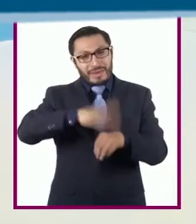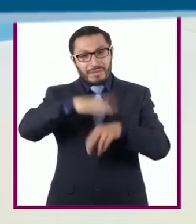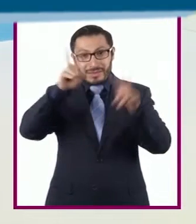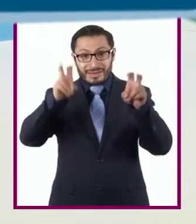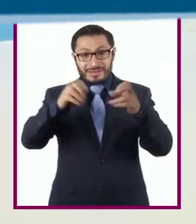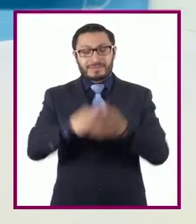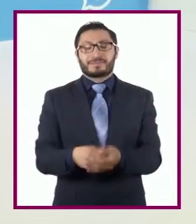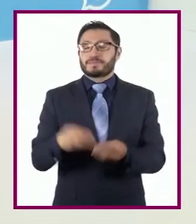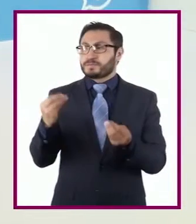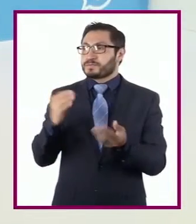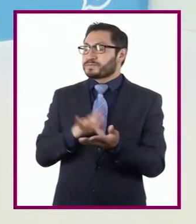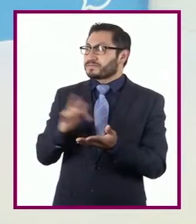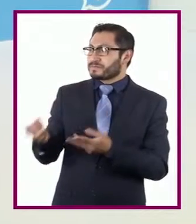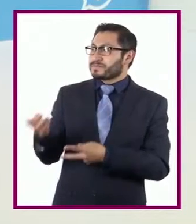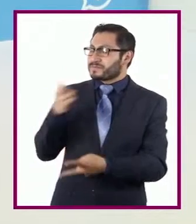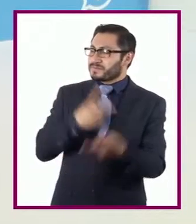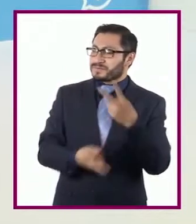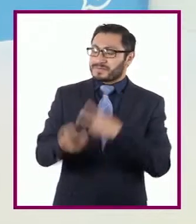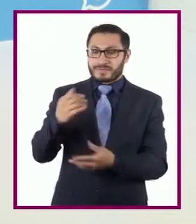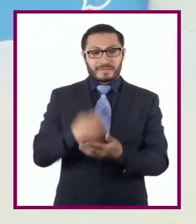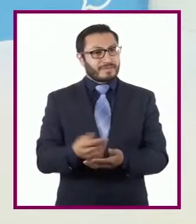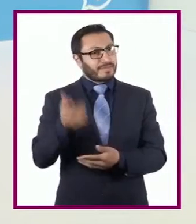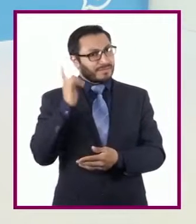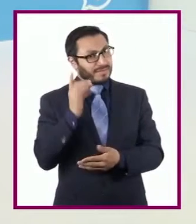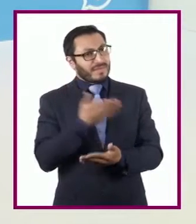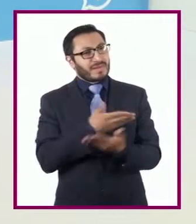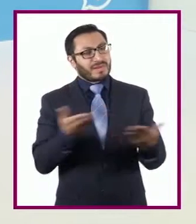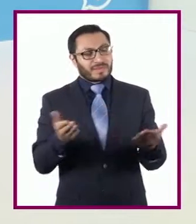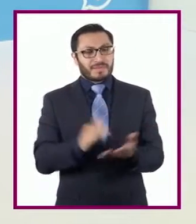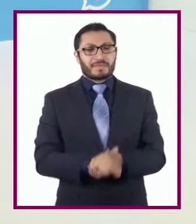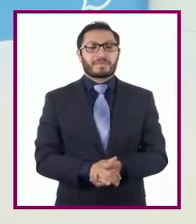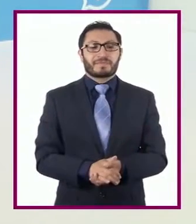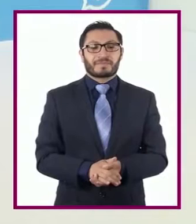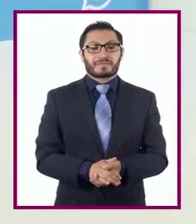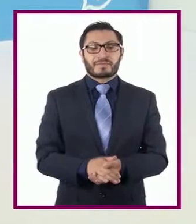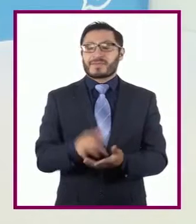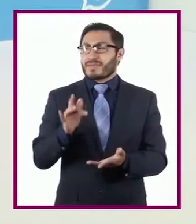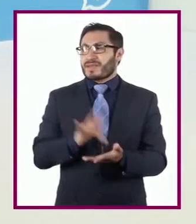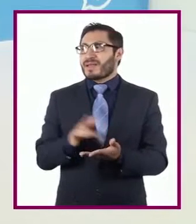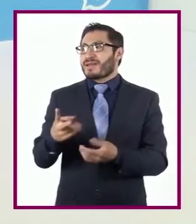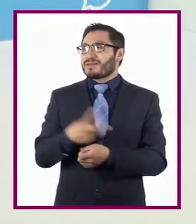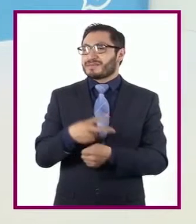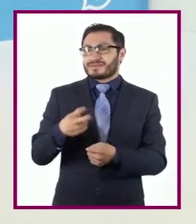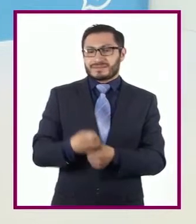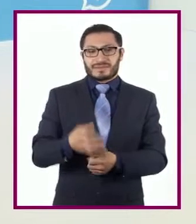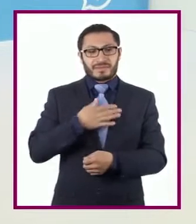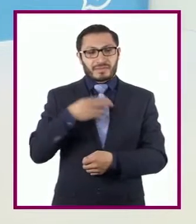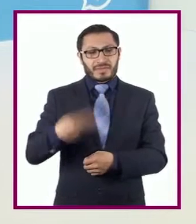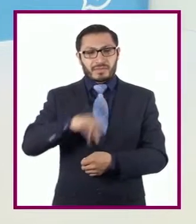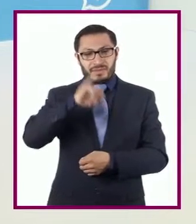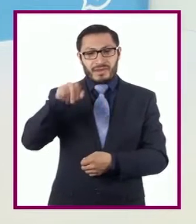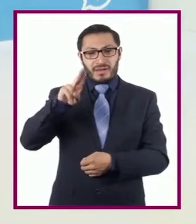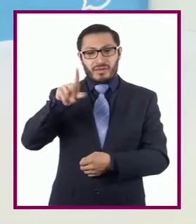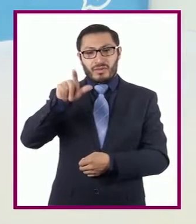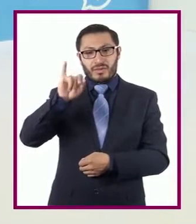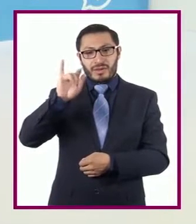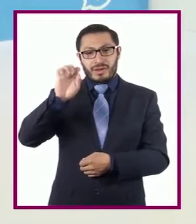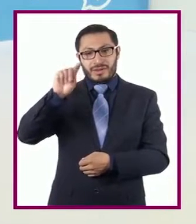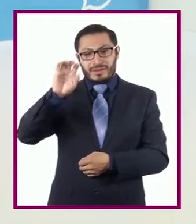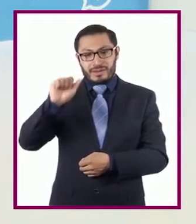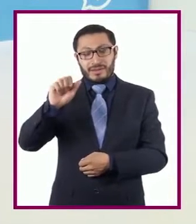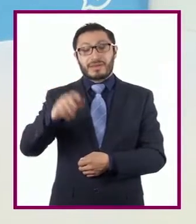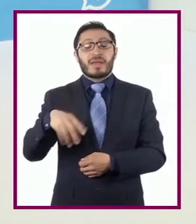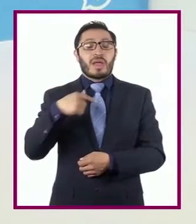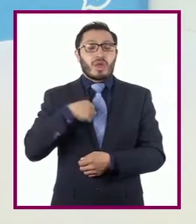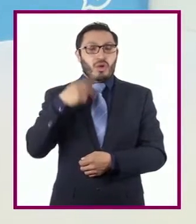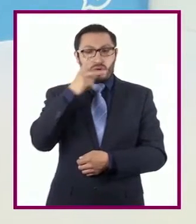aceptar platicar con nosotros. Hola, ¿cómo estás, Mónica? Muchas gracias por la invitación. Yo soy Julieta Parra, soy psicóloga clínica y